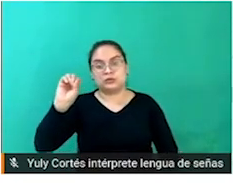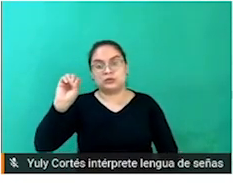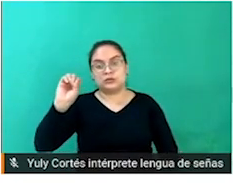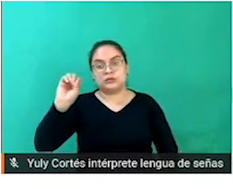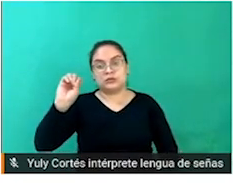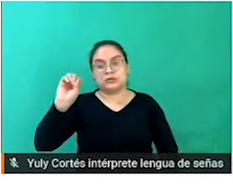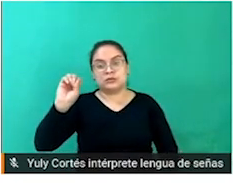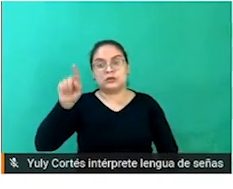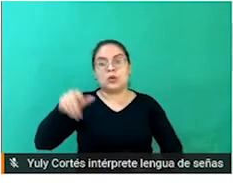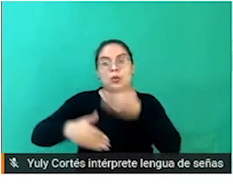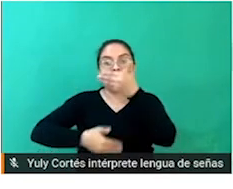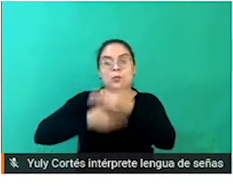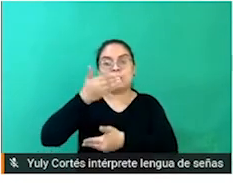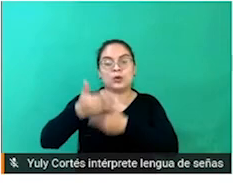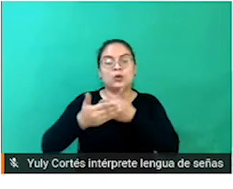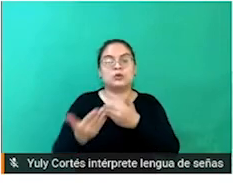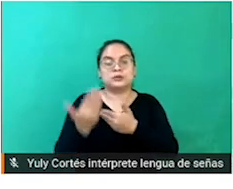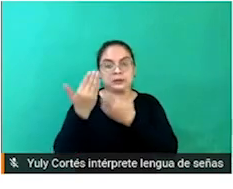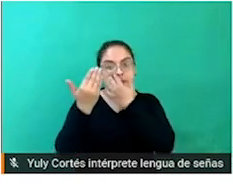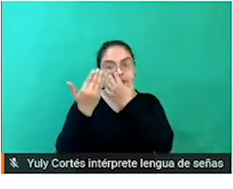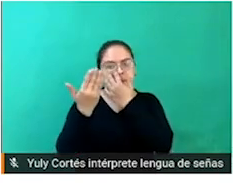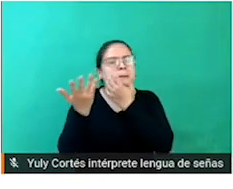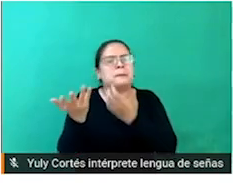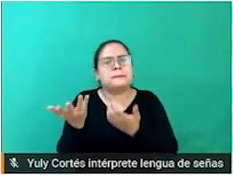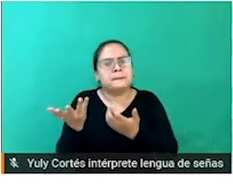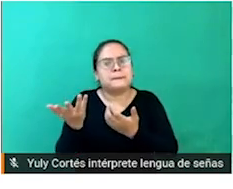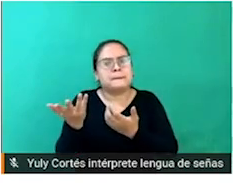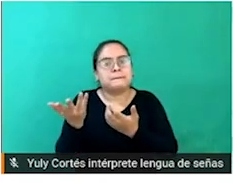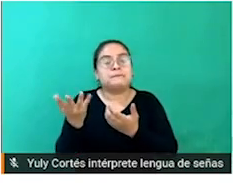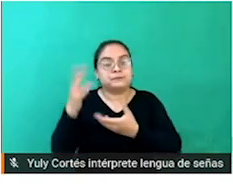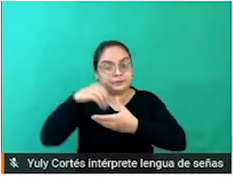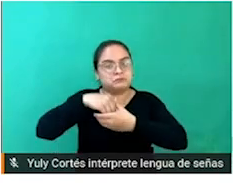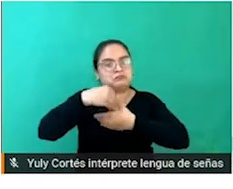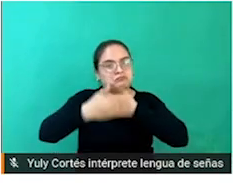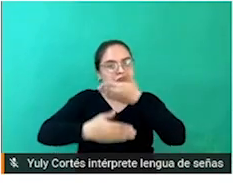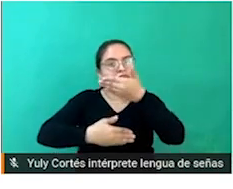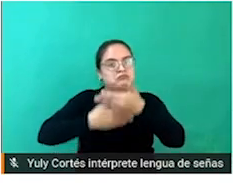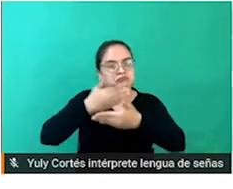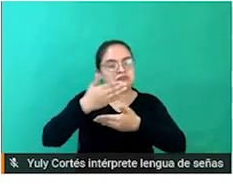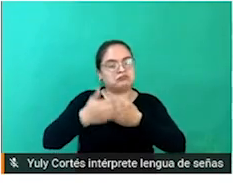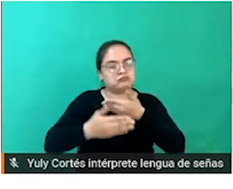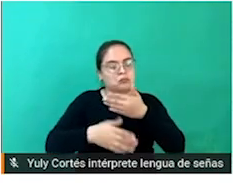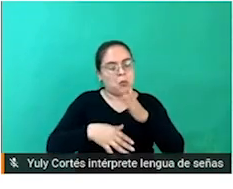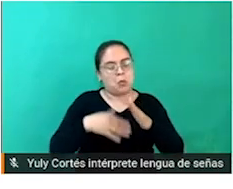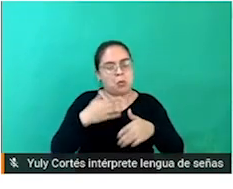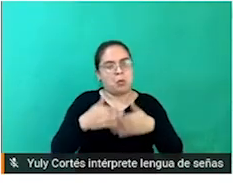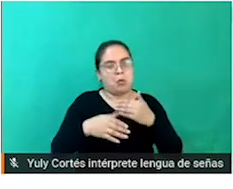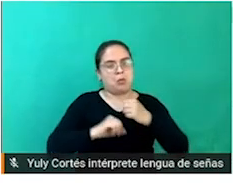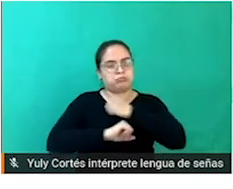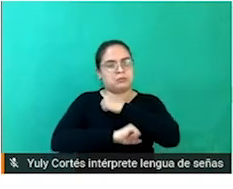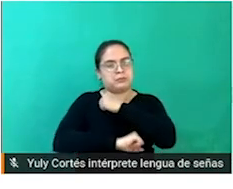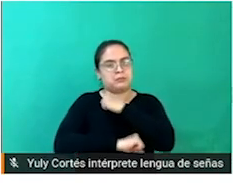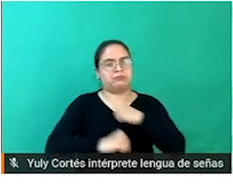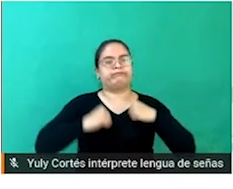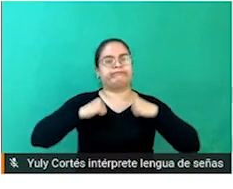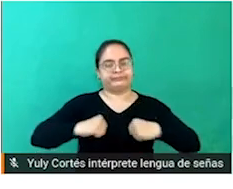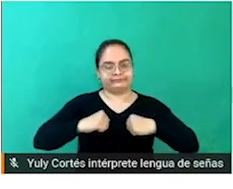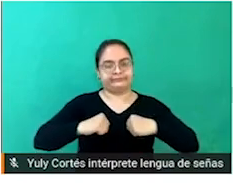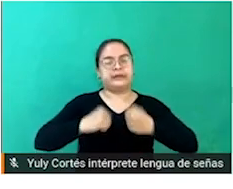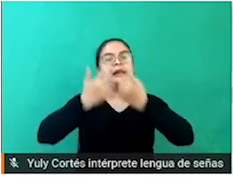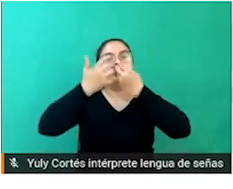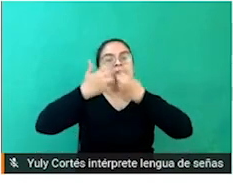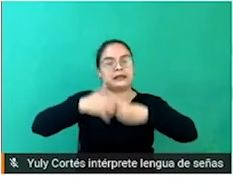este proceso para poder comenzar correctamente con una base sólida la